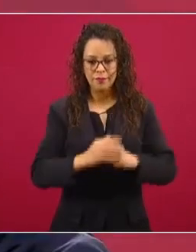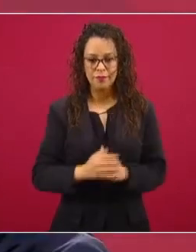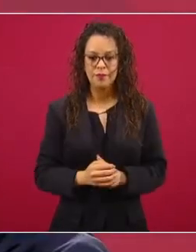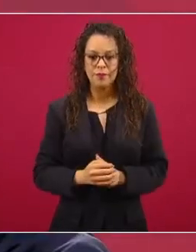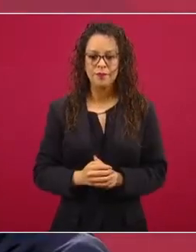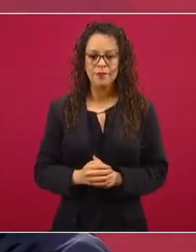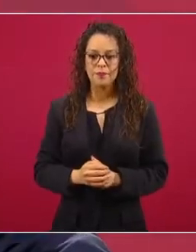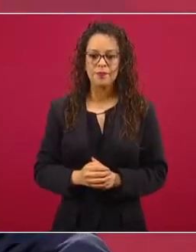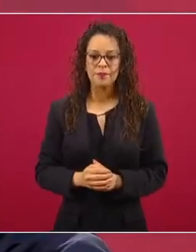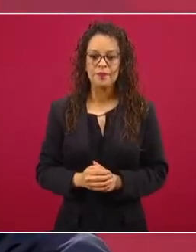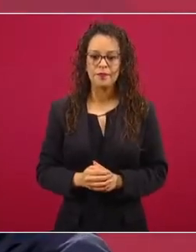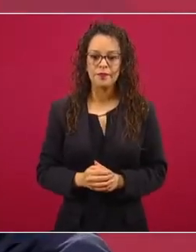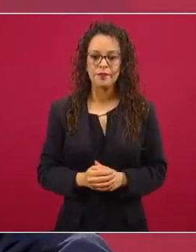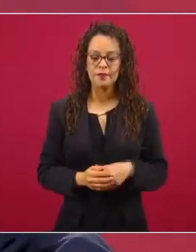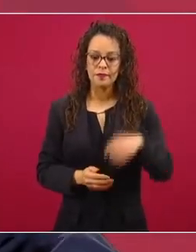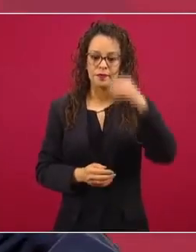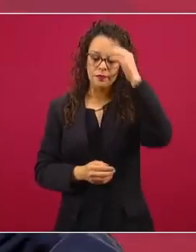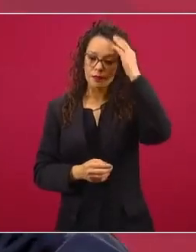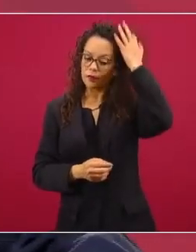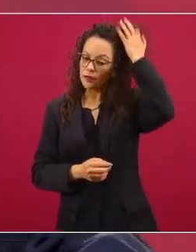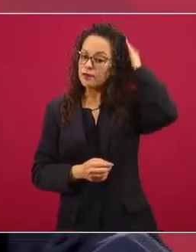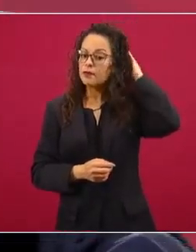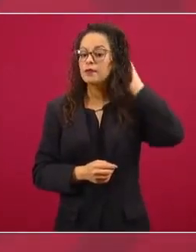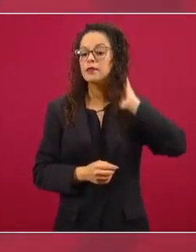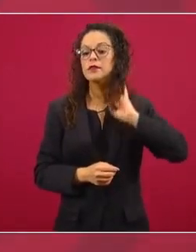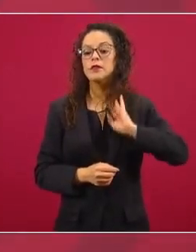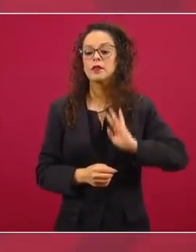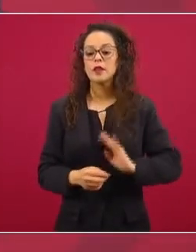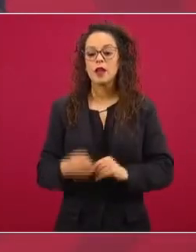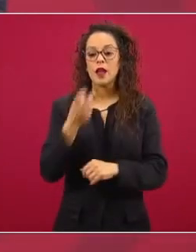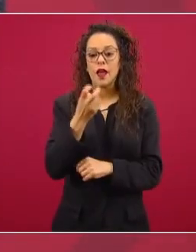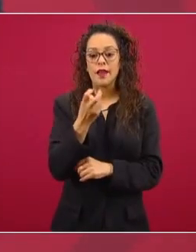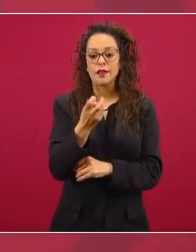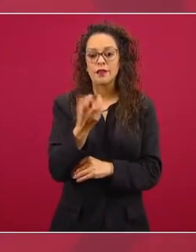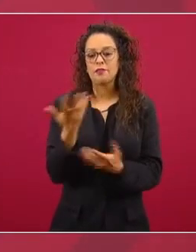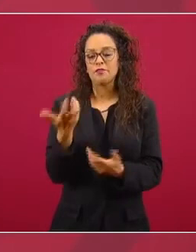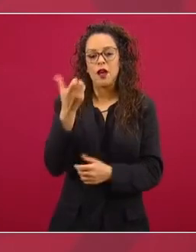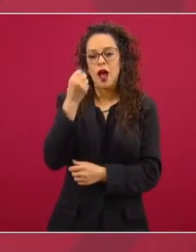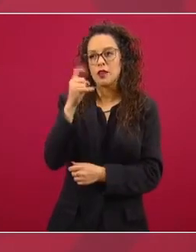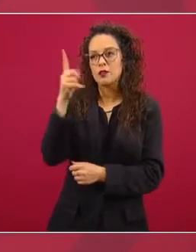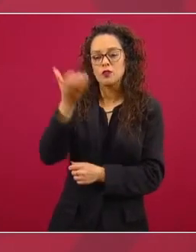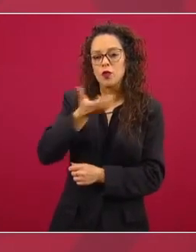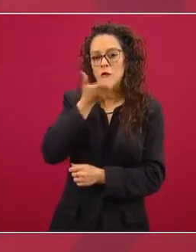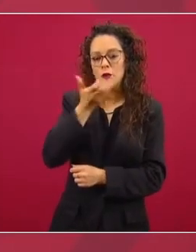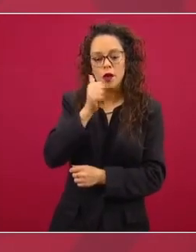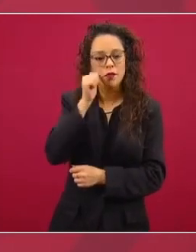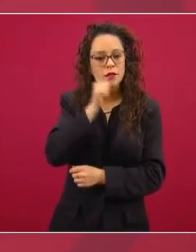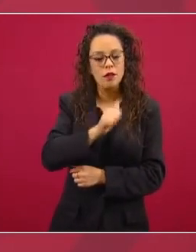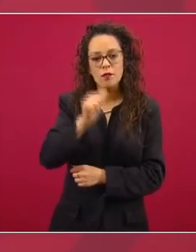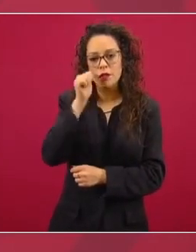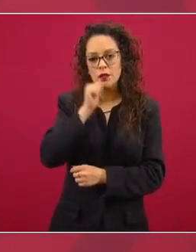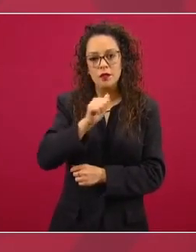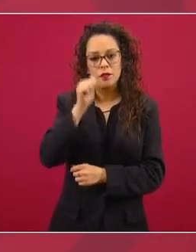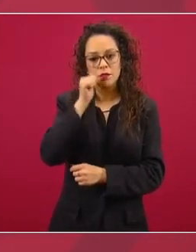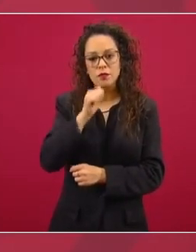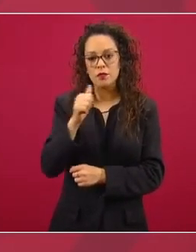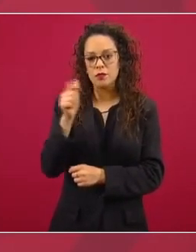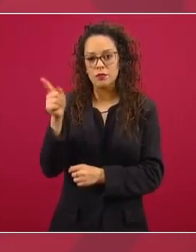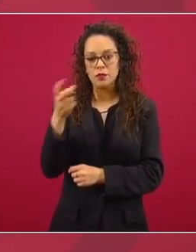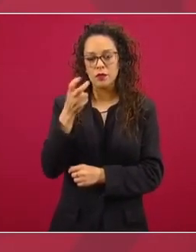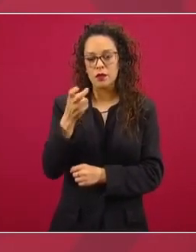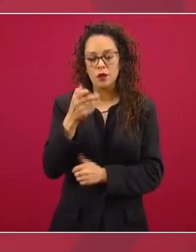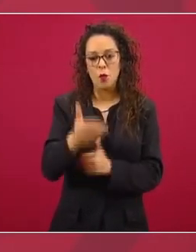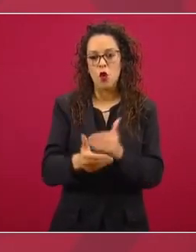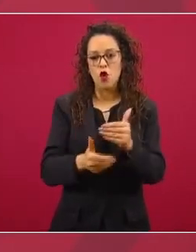pues un procedimiento casi de rutina que se sigue en estos